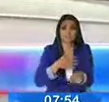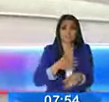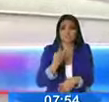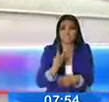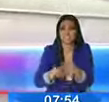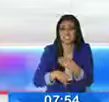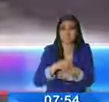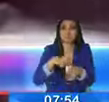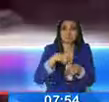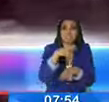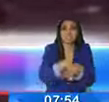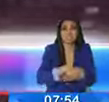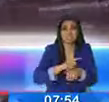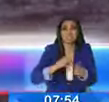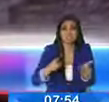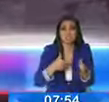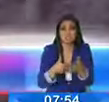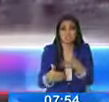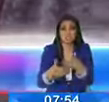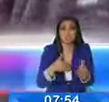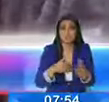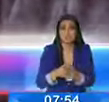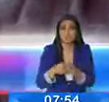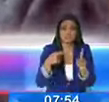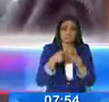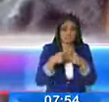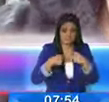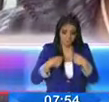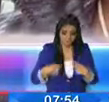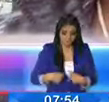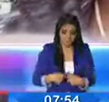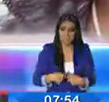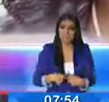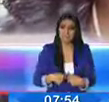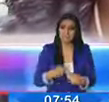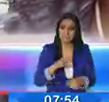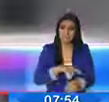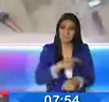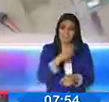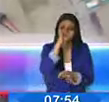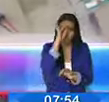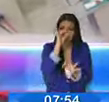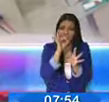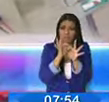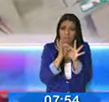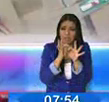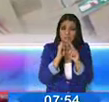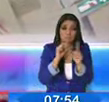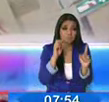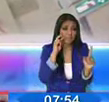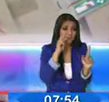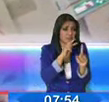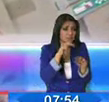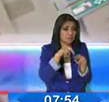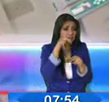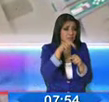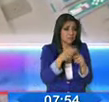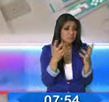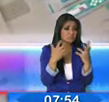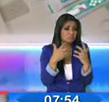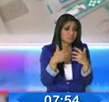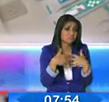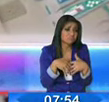de gama gloria lleva consigo una imagen religiosa supuesta intacta pero cuando ve a su nieto derrumbado sin